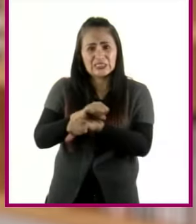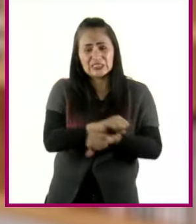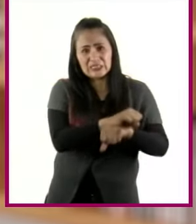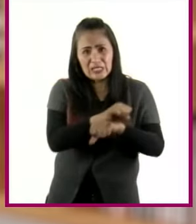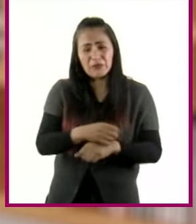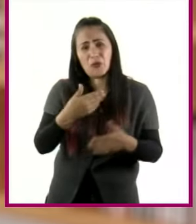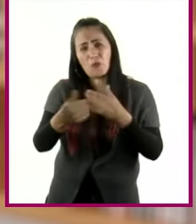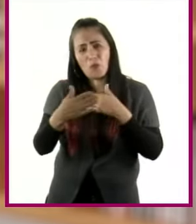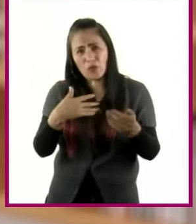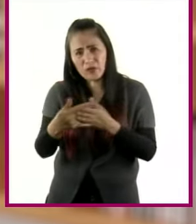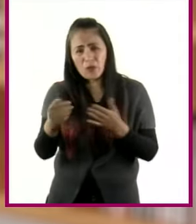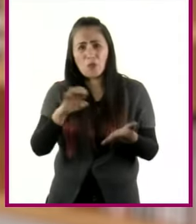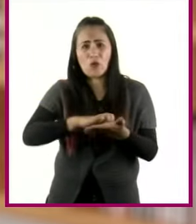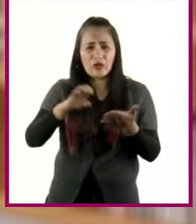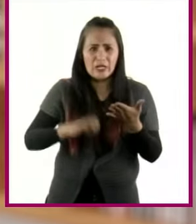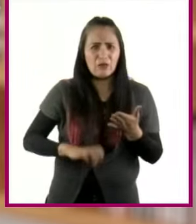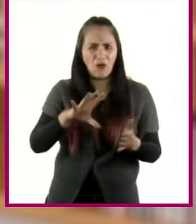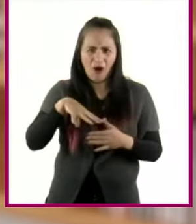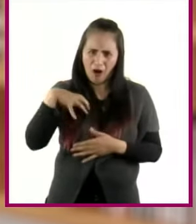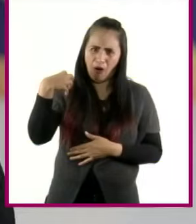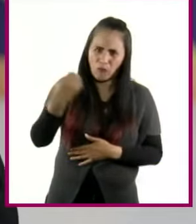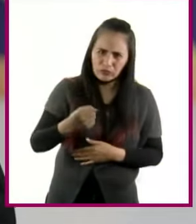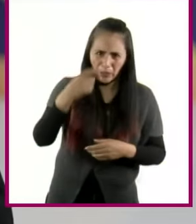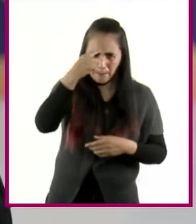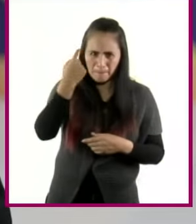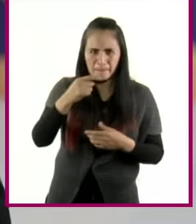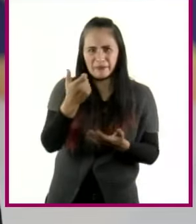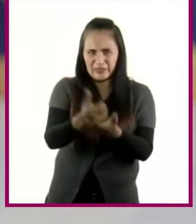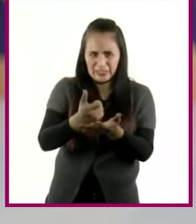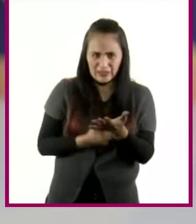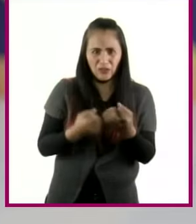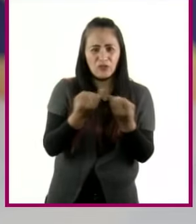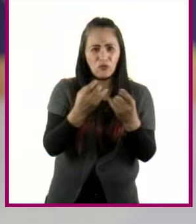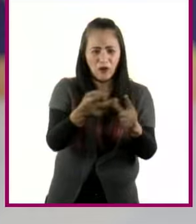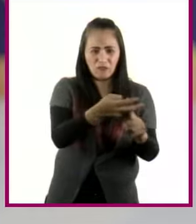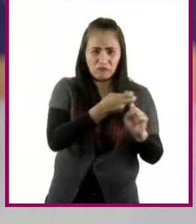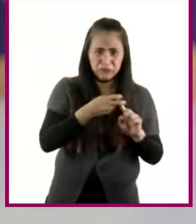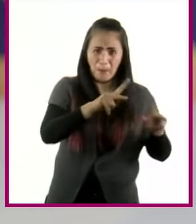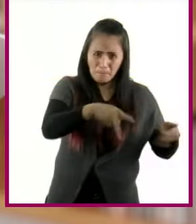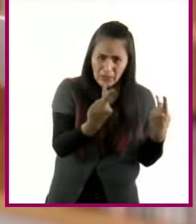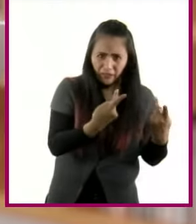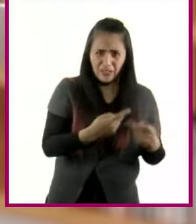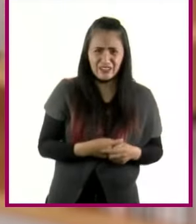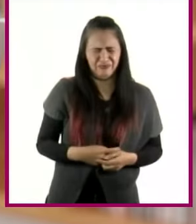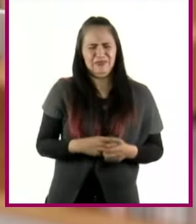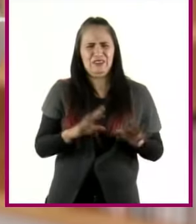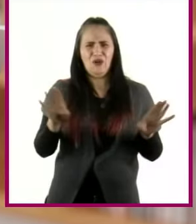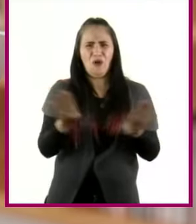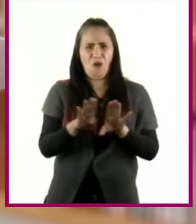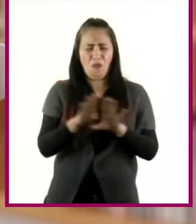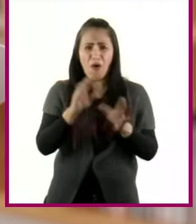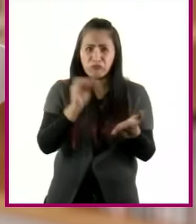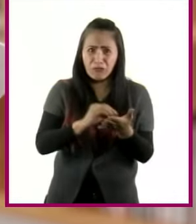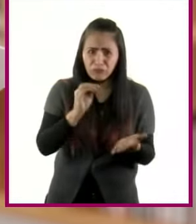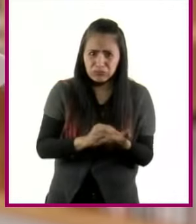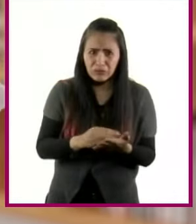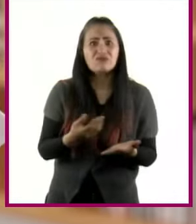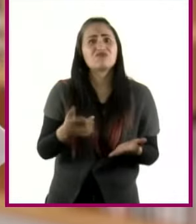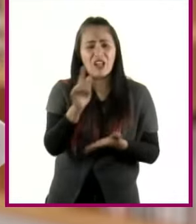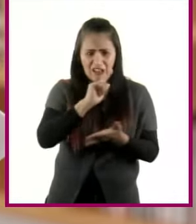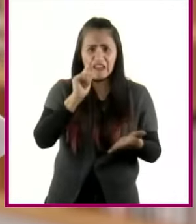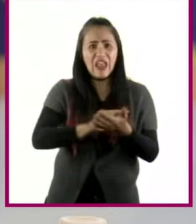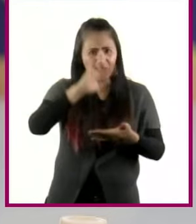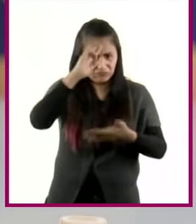ellas la explotación sexual y la trata de personas. ¿Qué? ¿Todavía suceden esas cosas? Y aunque es ilegal, es algo que sigue